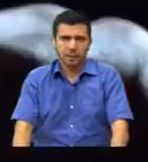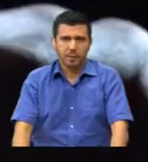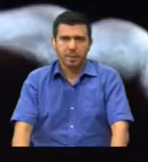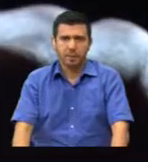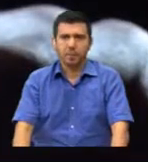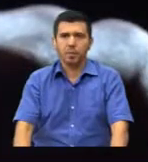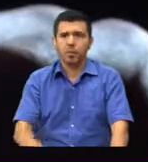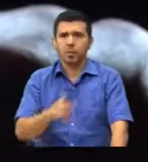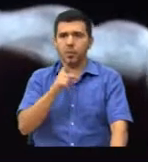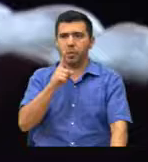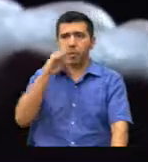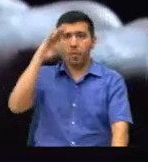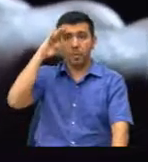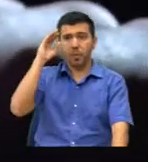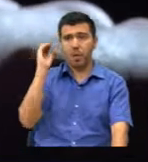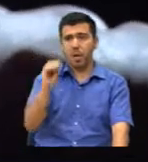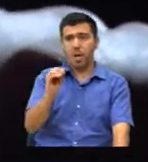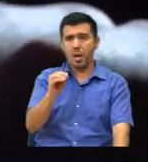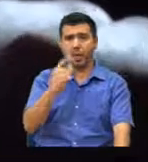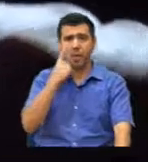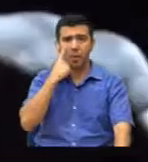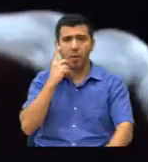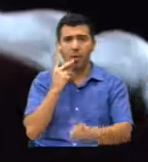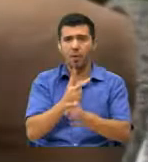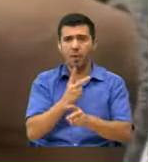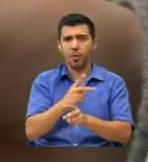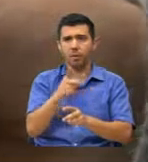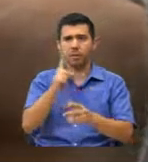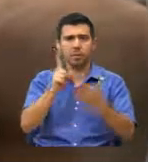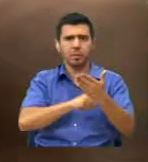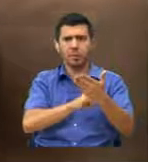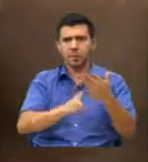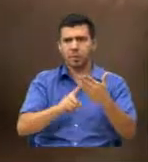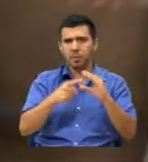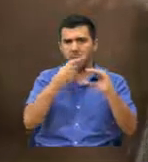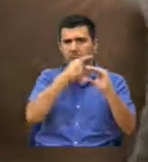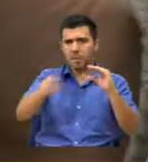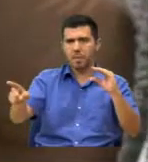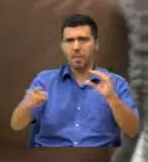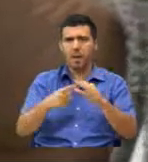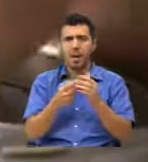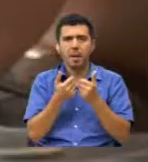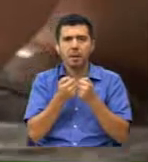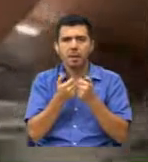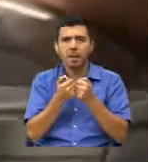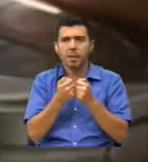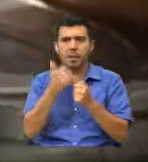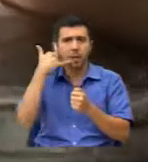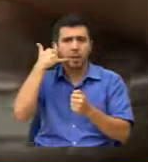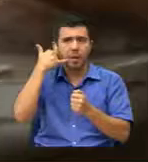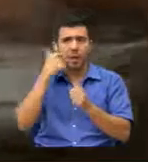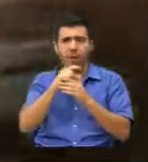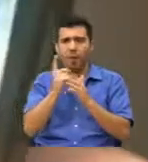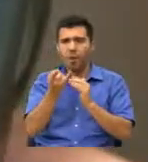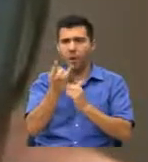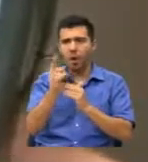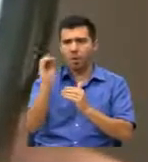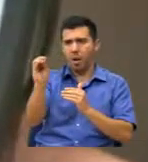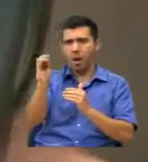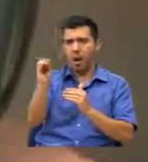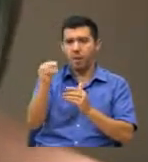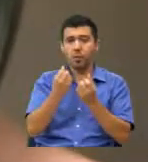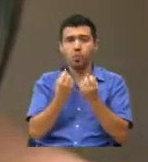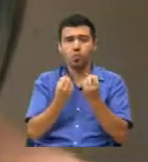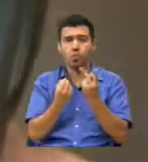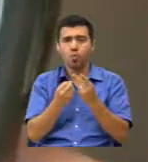no se suministra información a desconocidos y si reciben mensajes de peso para que realicen algún tipo de giro reportar el número de celular